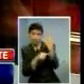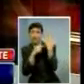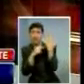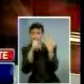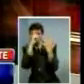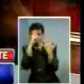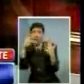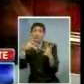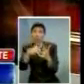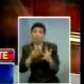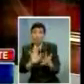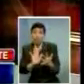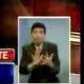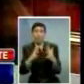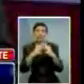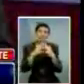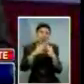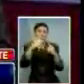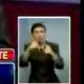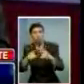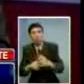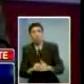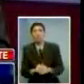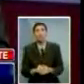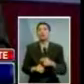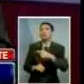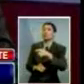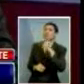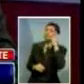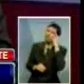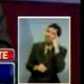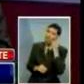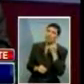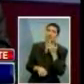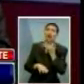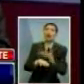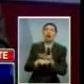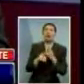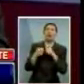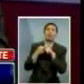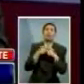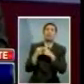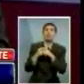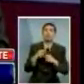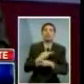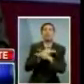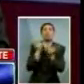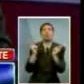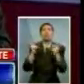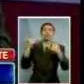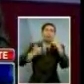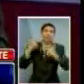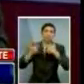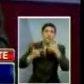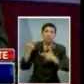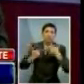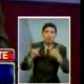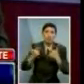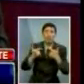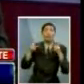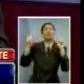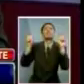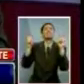los de Chillán, entre otros? O sea, cuando usted piensa, ¿no es cierto?, que se ha generado una gran discusión pública, política, por lo que se